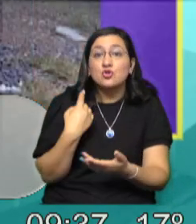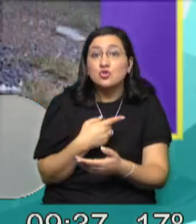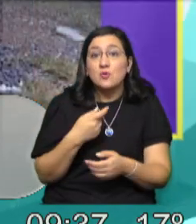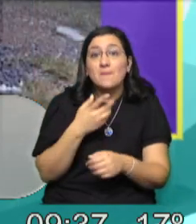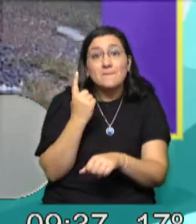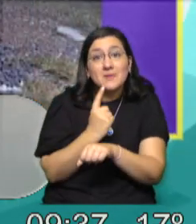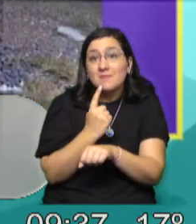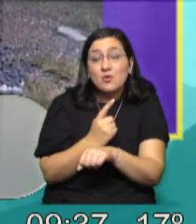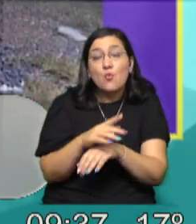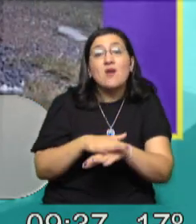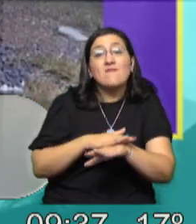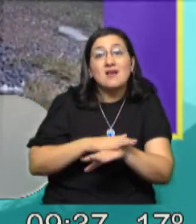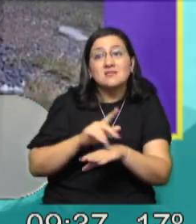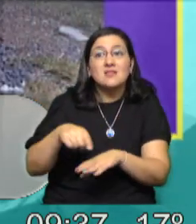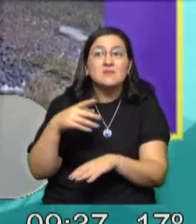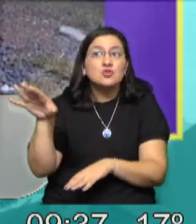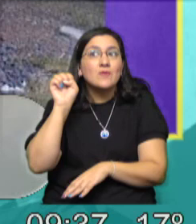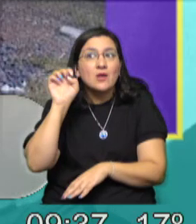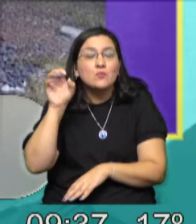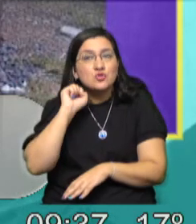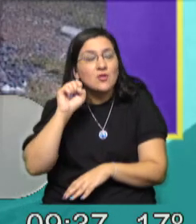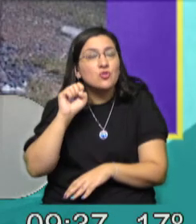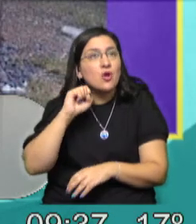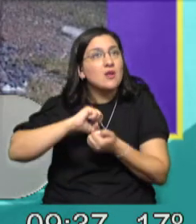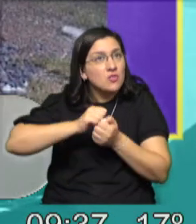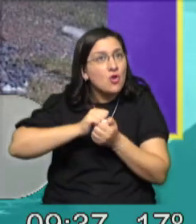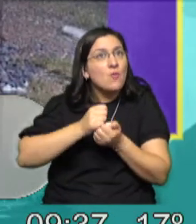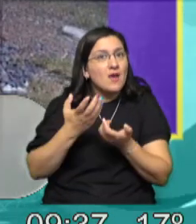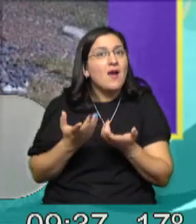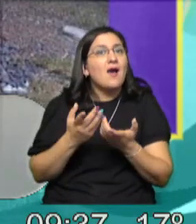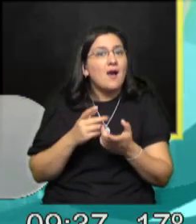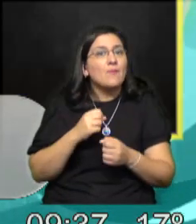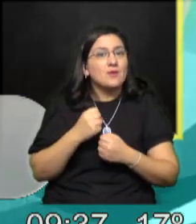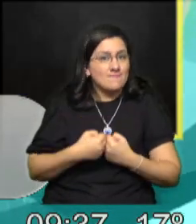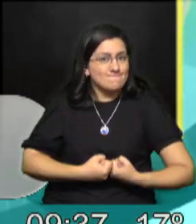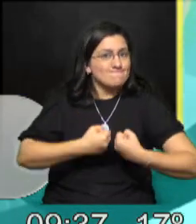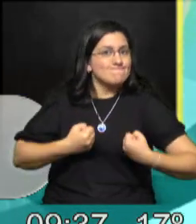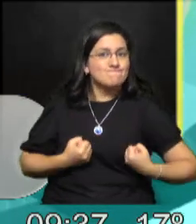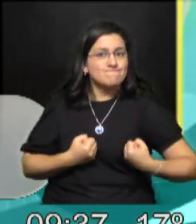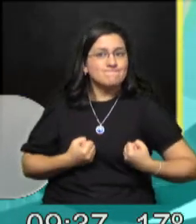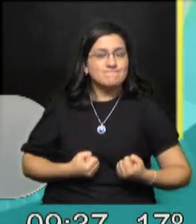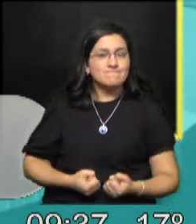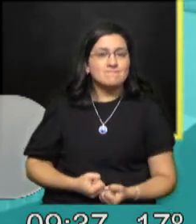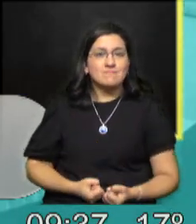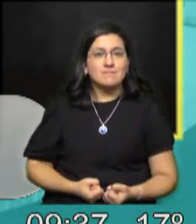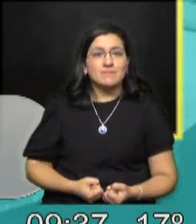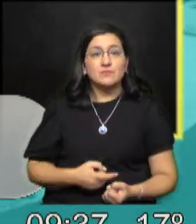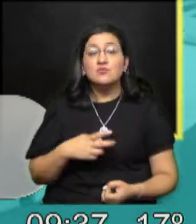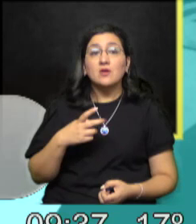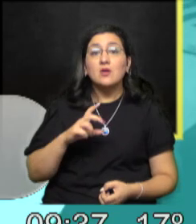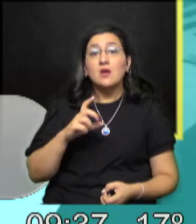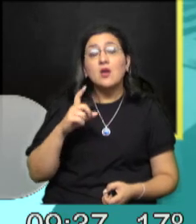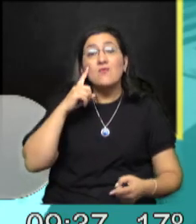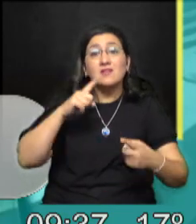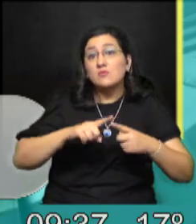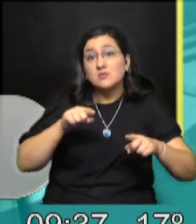luego allá, entre que escuchan todo el tiempo, lo van a usar, obviamente pueden hacer mucho más que con solamente un curso. Entonces, bueno, buscamos eso, que claro, sea